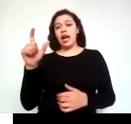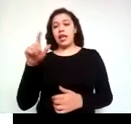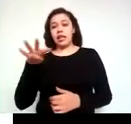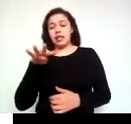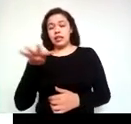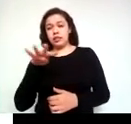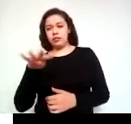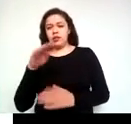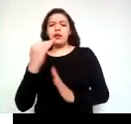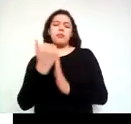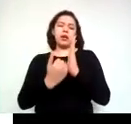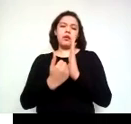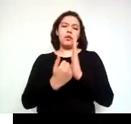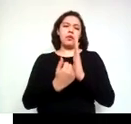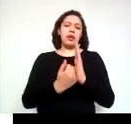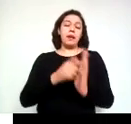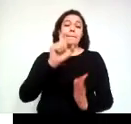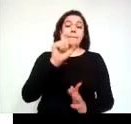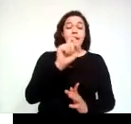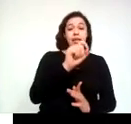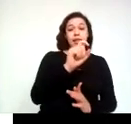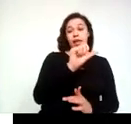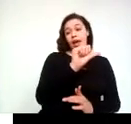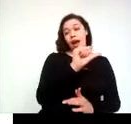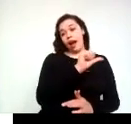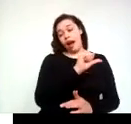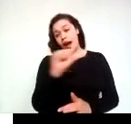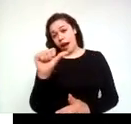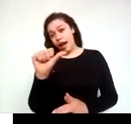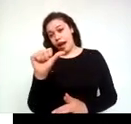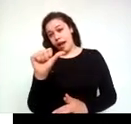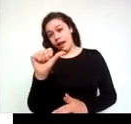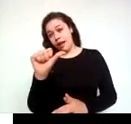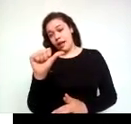valor es mayor o igual que 20, pero menor que 30,